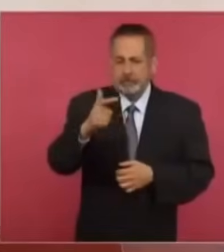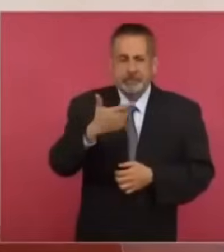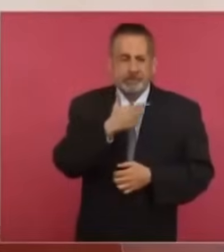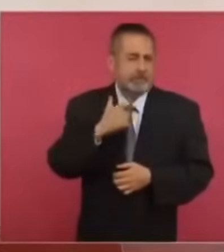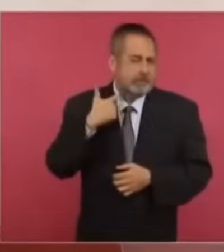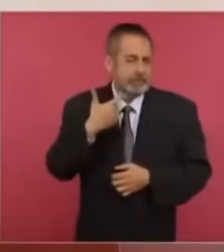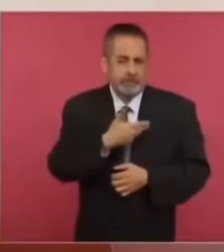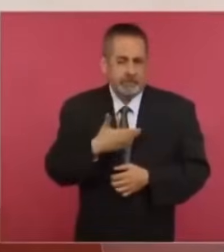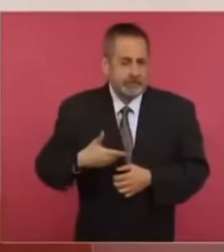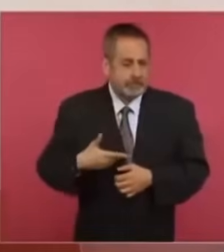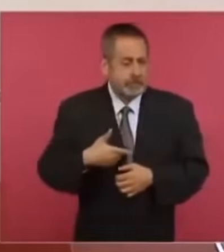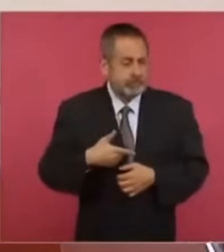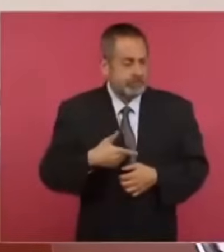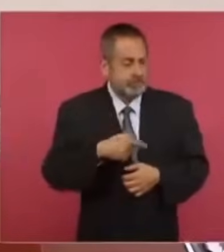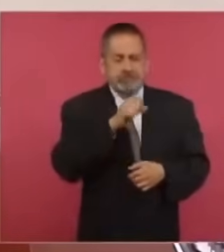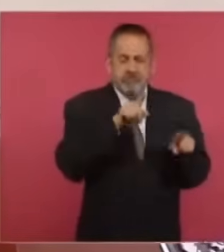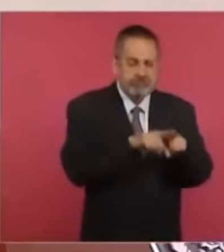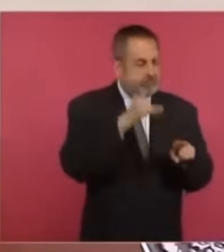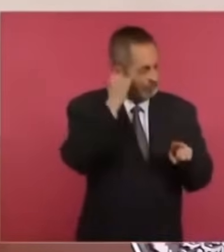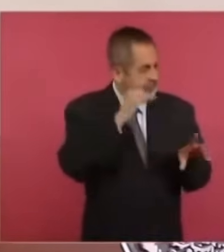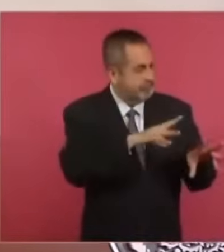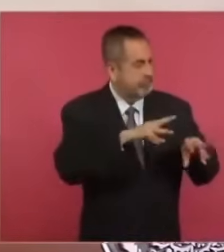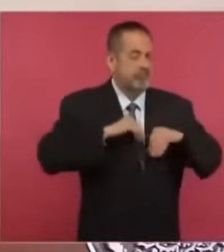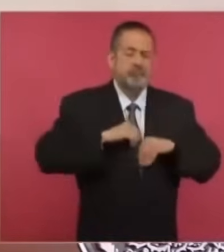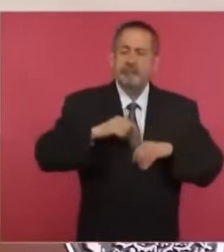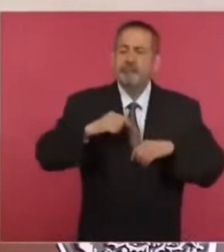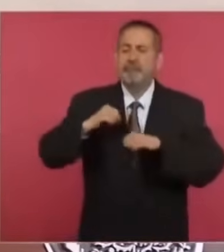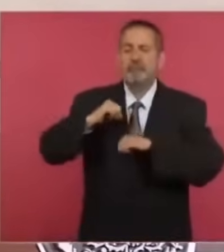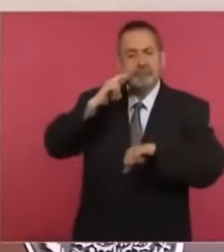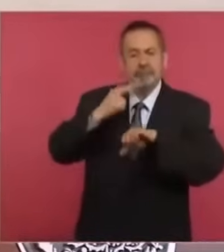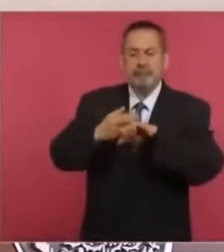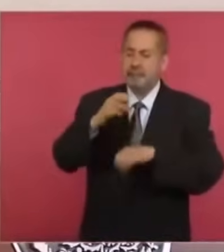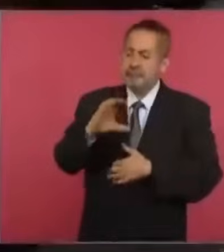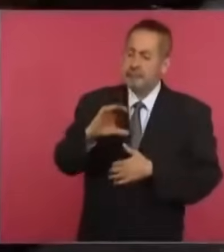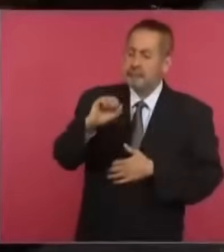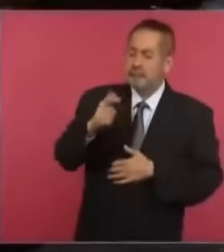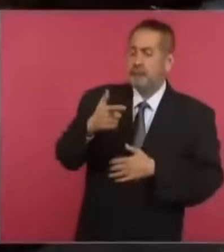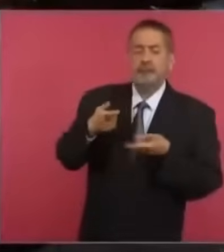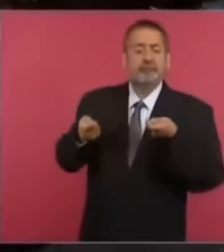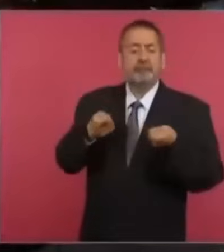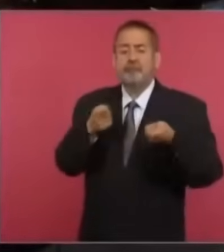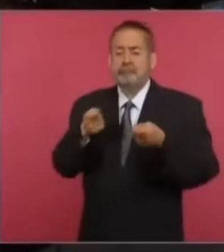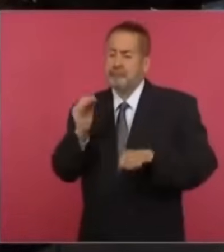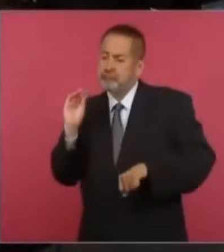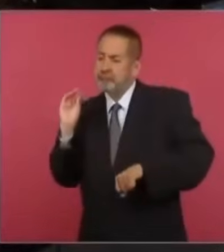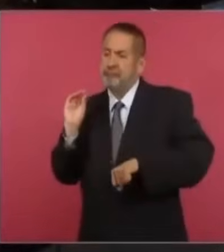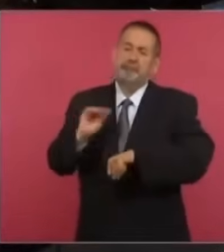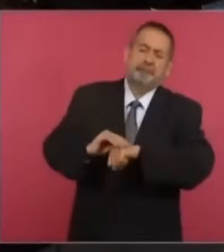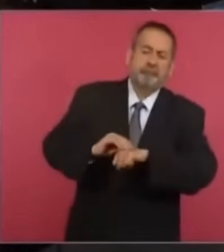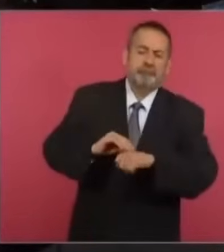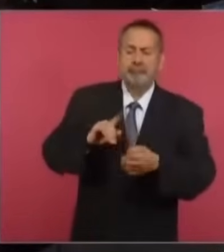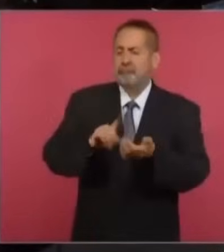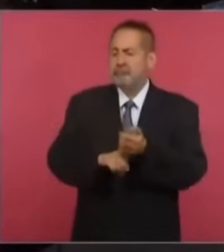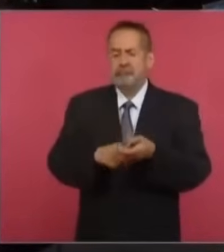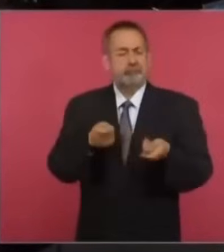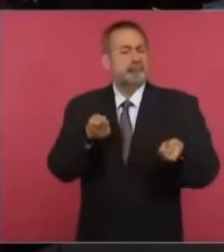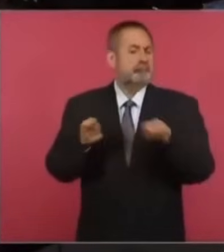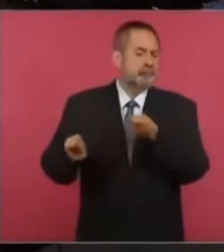lo absorbe Salinas, lo asume Salinas, lo imponen